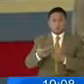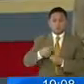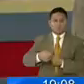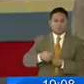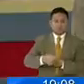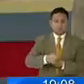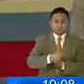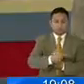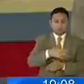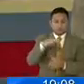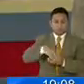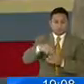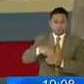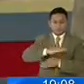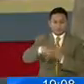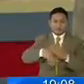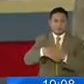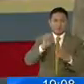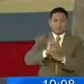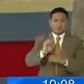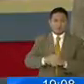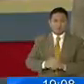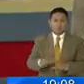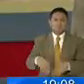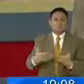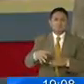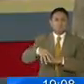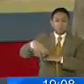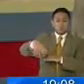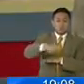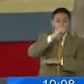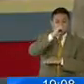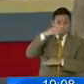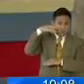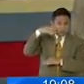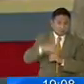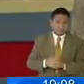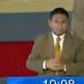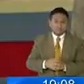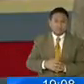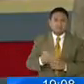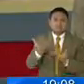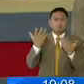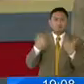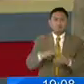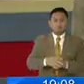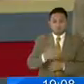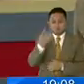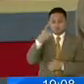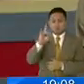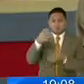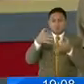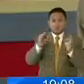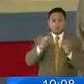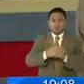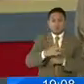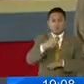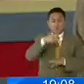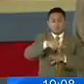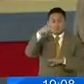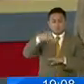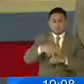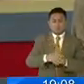kits electorales a nivel nacional. Lo hizo con provincias amazónicas. El trabajo culminará en 18 de febrero en